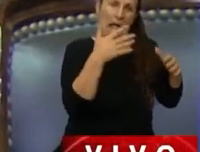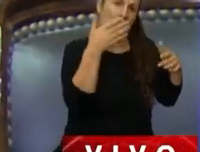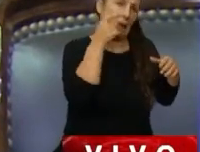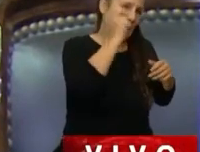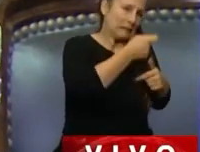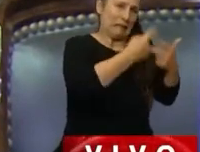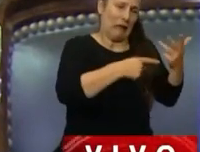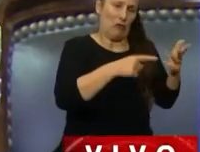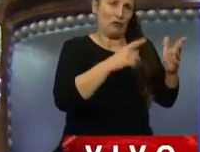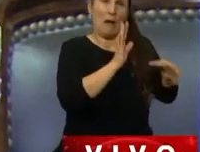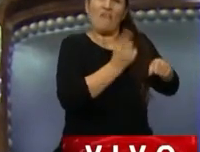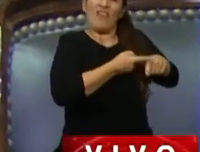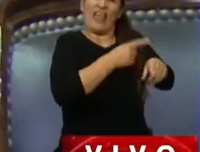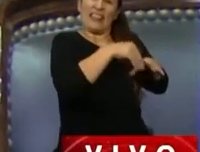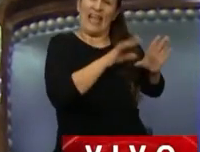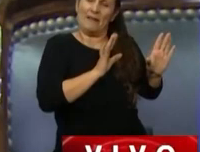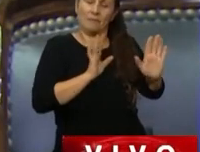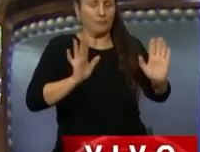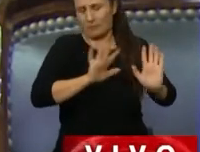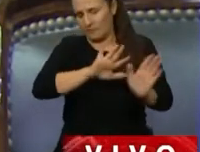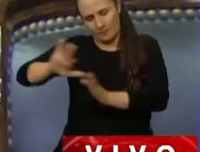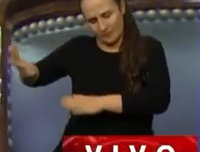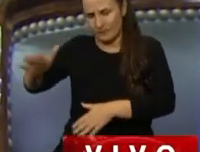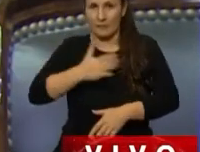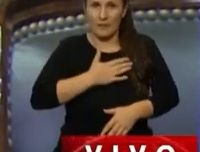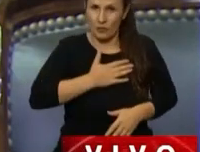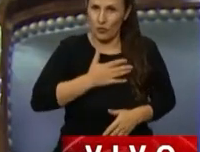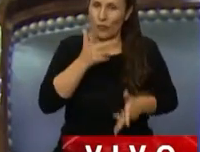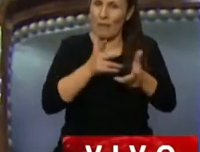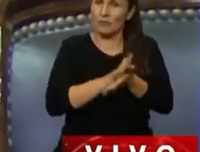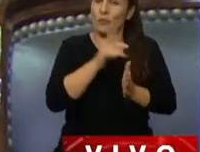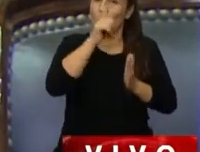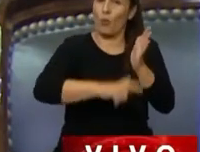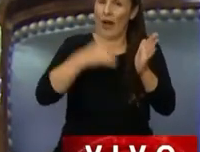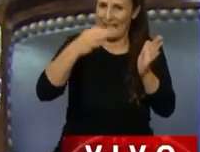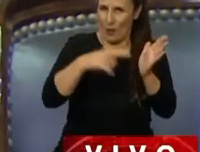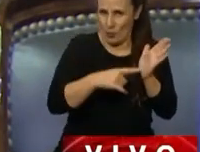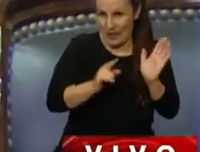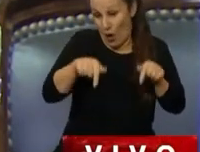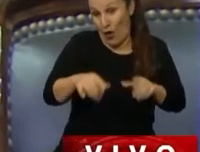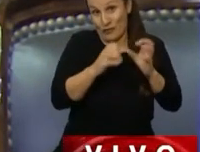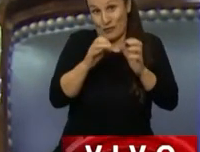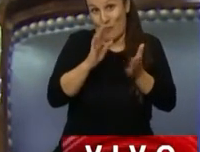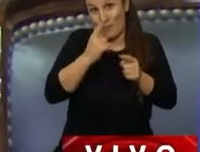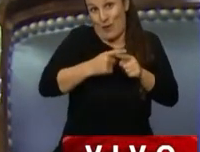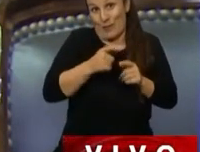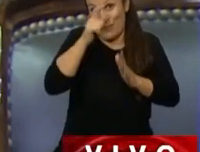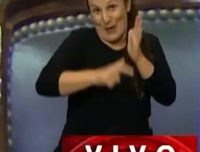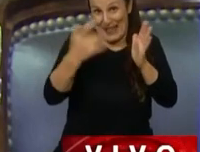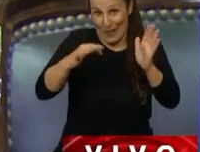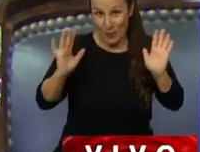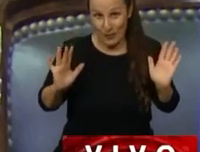Ahora voy a volver al tema que nos convoca, que es la boleta única. La verdad es que a poco tiempo de